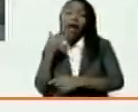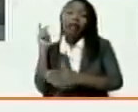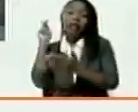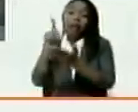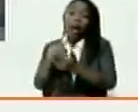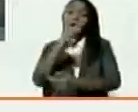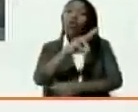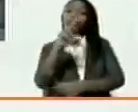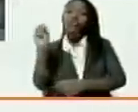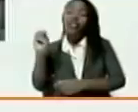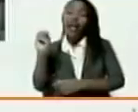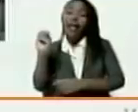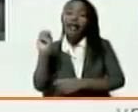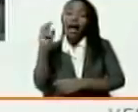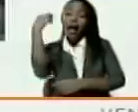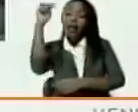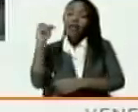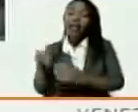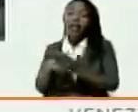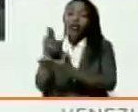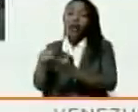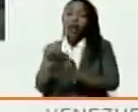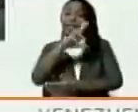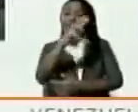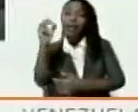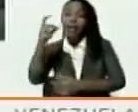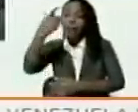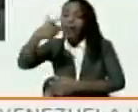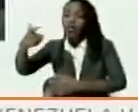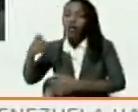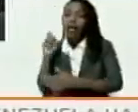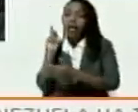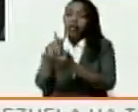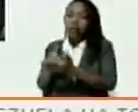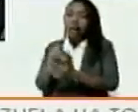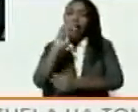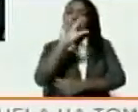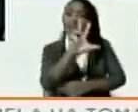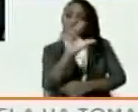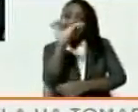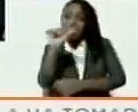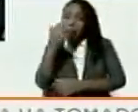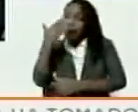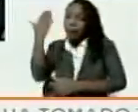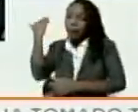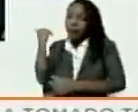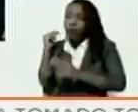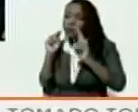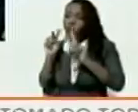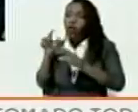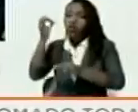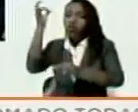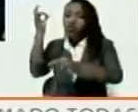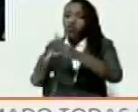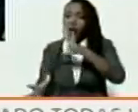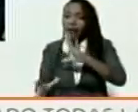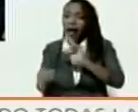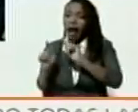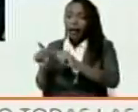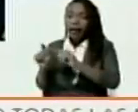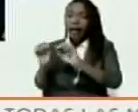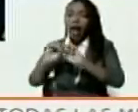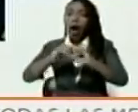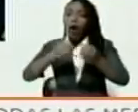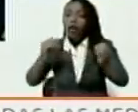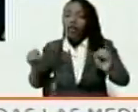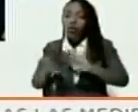30 casos a nivel nacional desde hace 3 semanas. Afortunadamente, gracias a la Organización Mundial